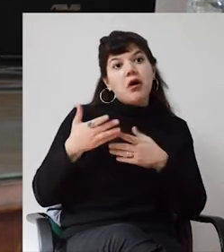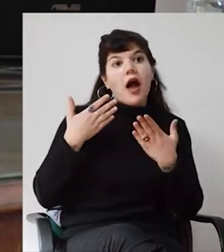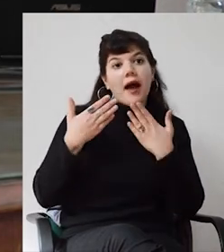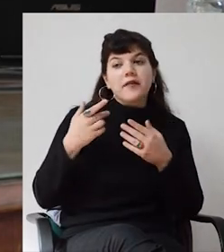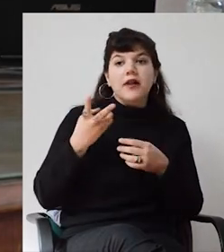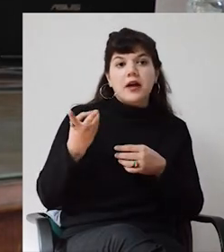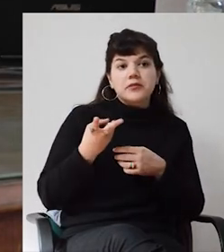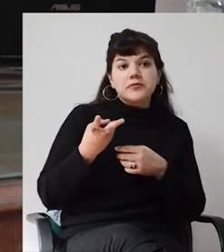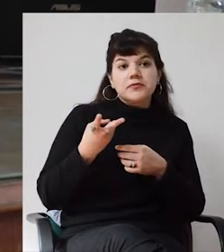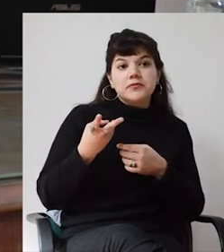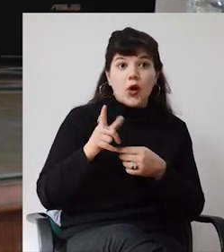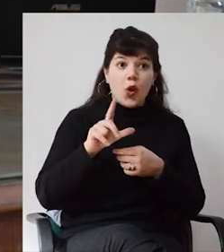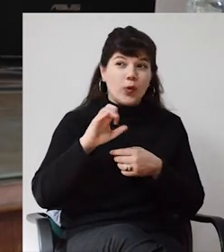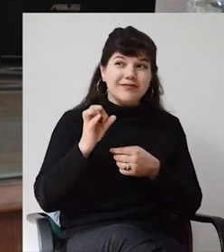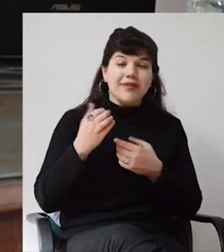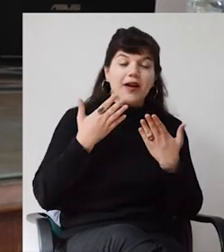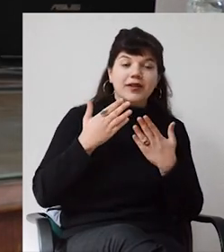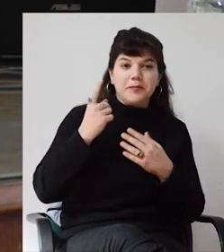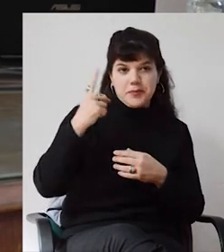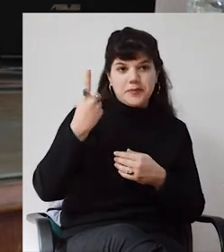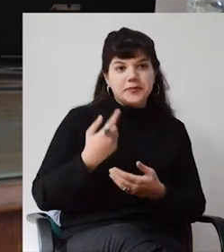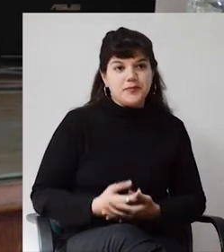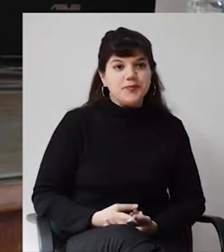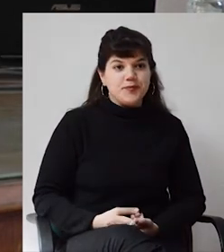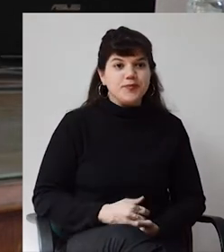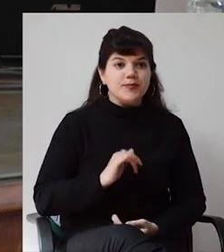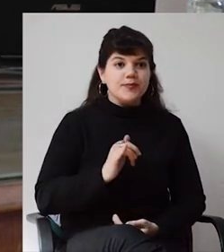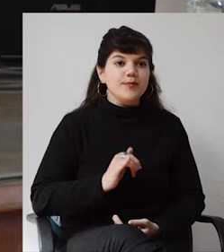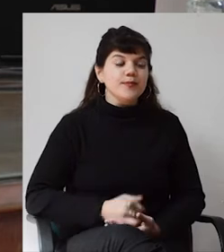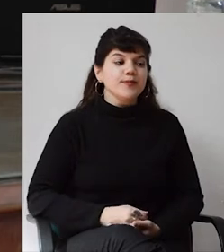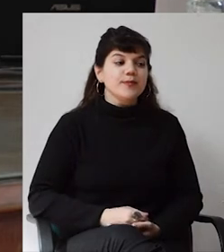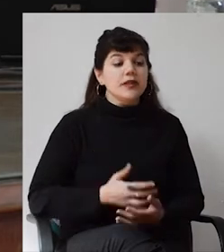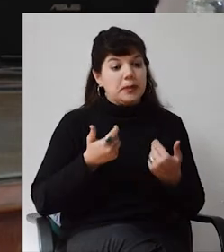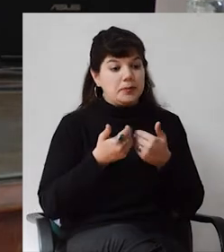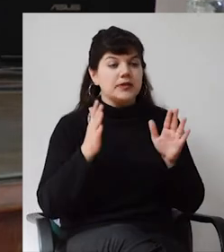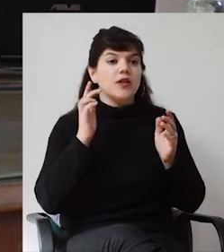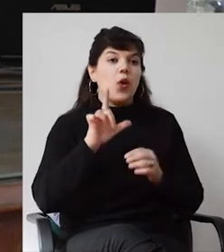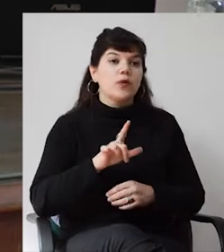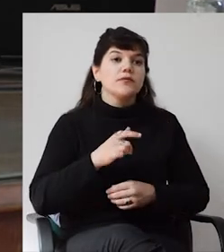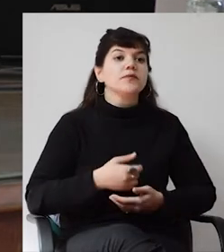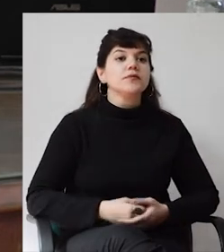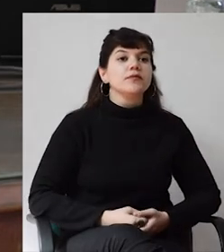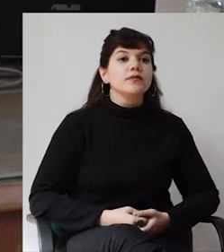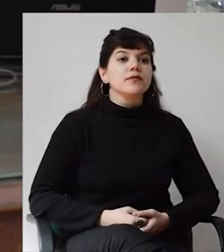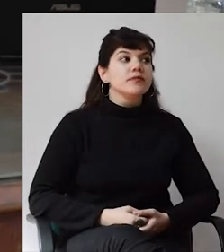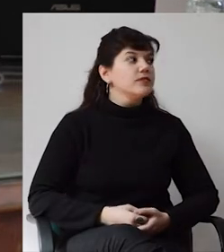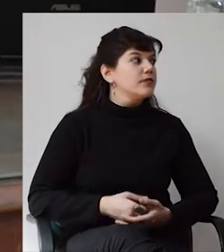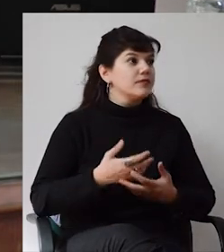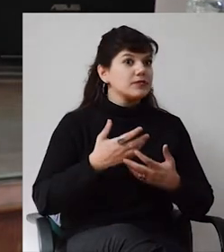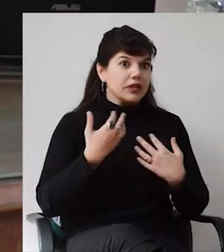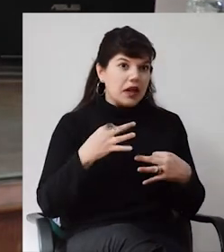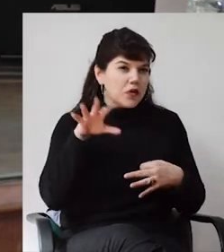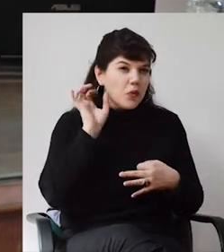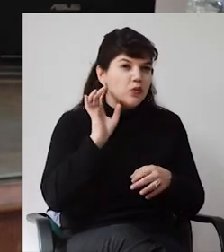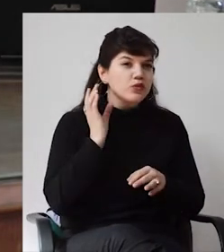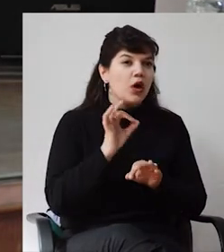dejo entonces con Luis. ¿Primero? Empiezo, sí. Empieza Luis entonces. Ahí está